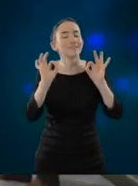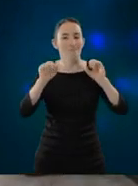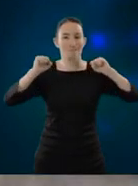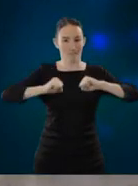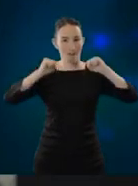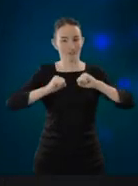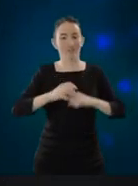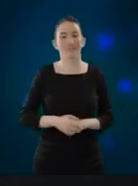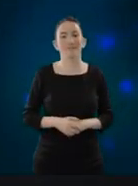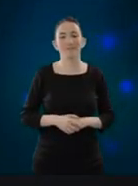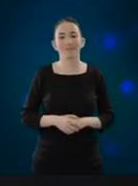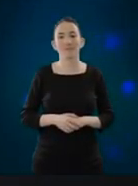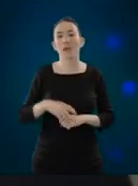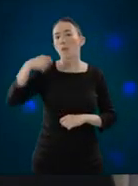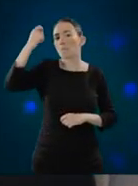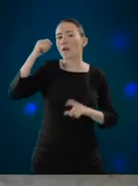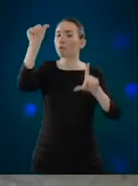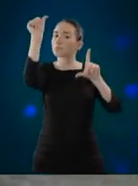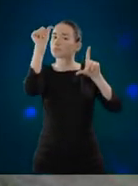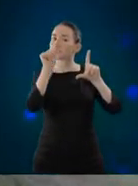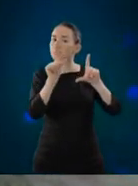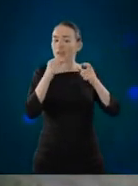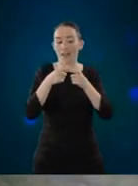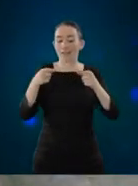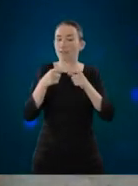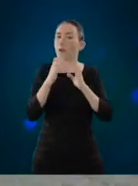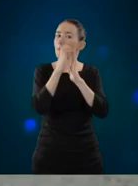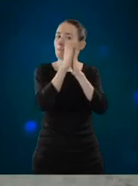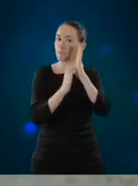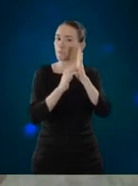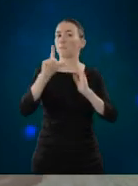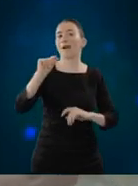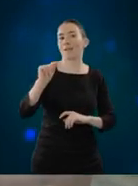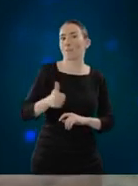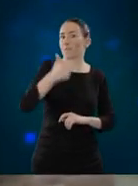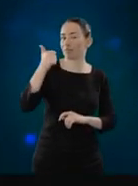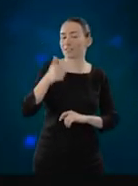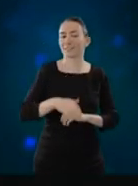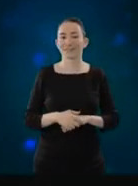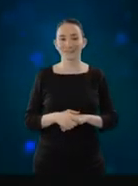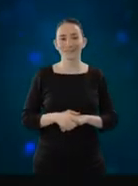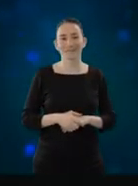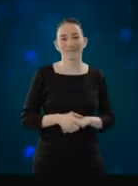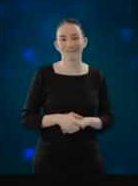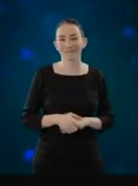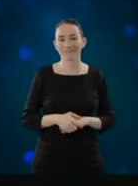cine para mayores, donde pueden ver películas con entrada más barata.